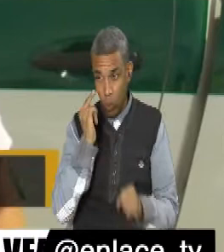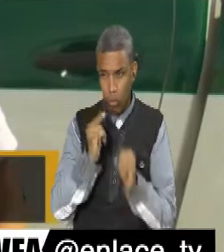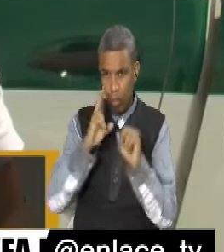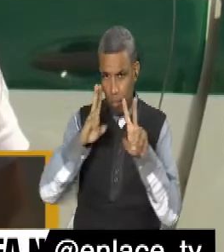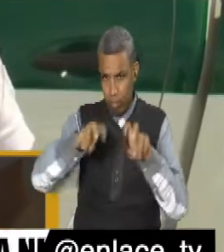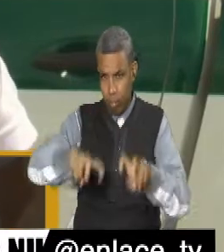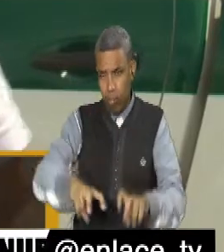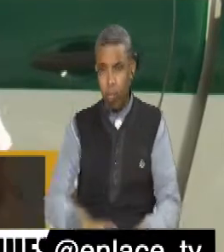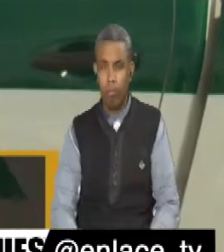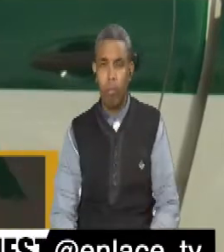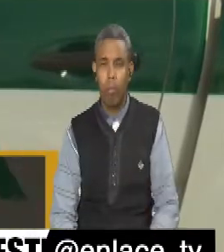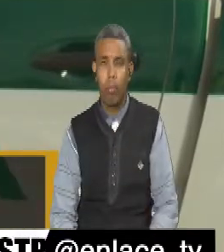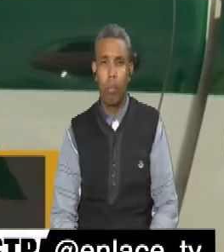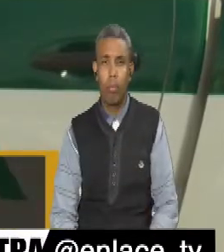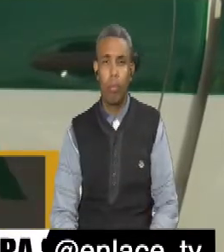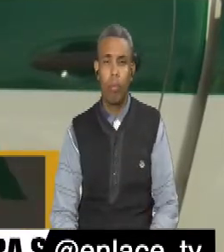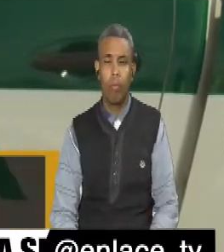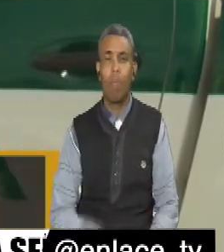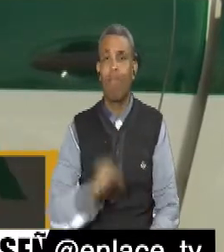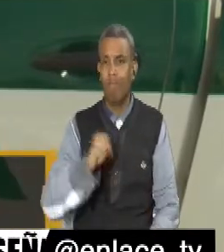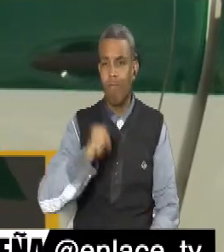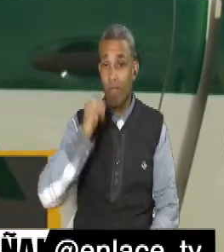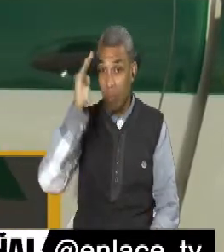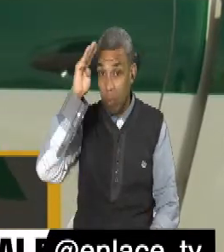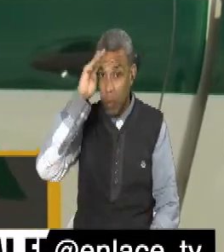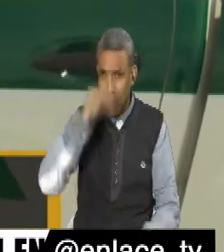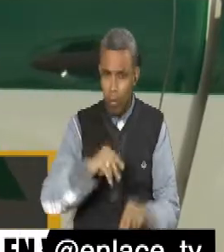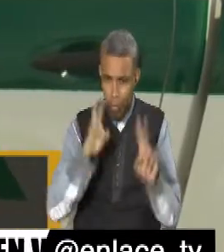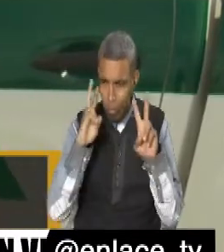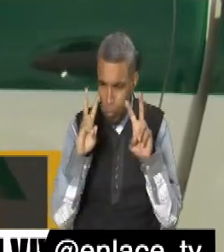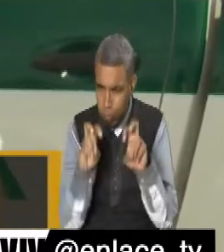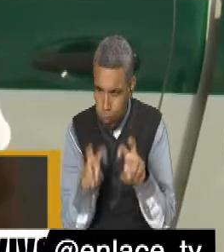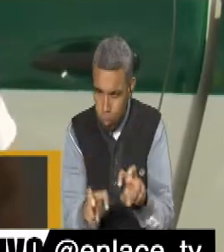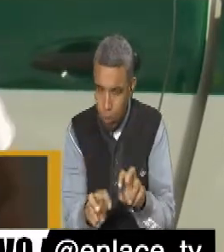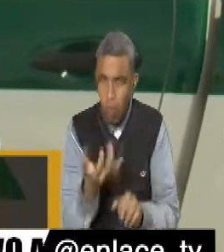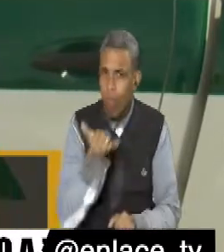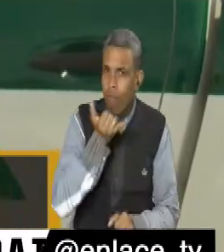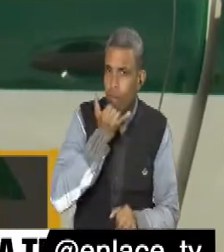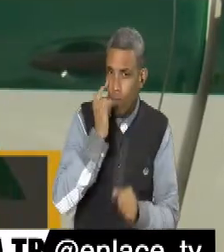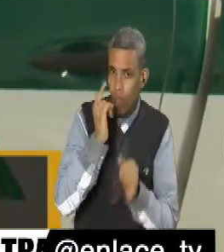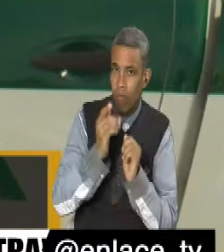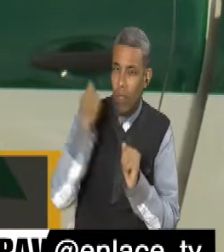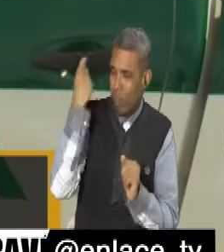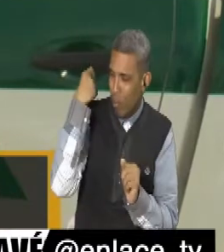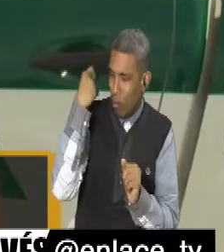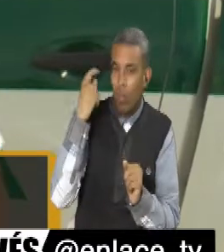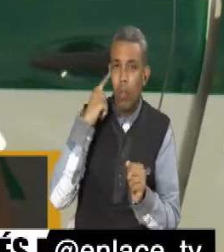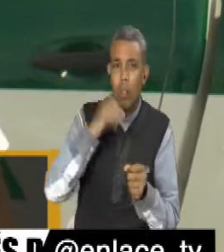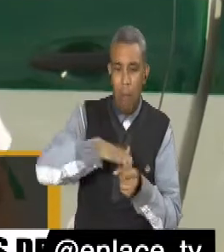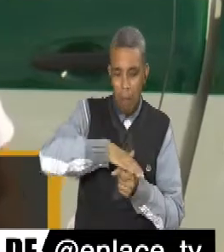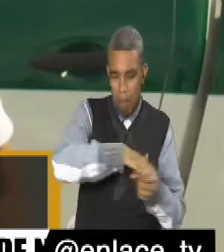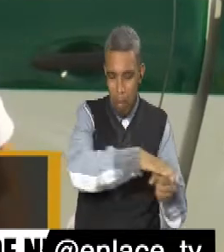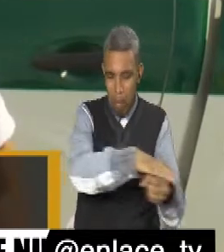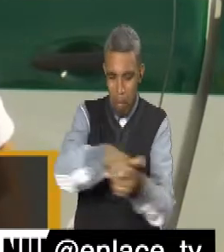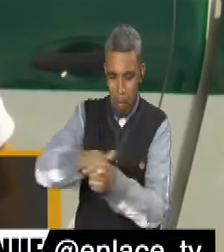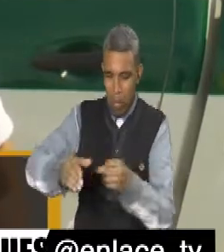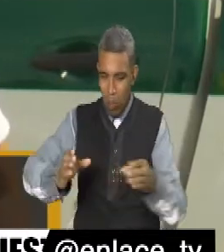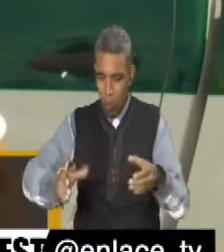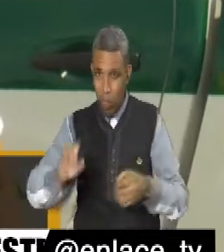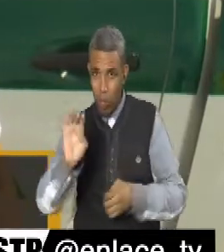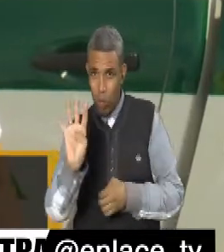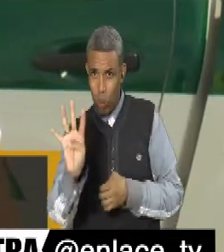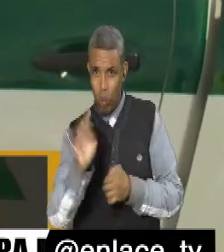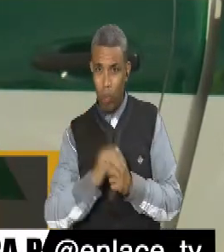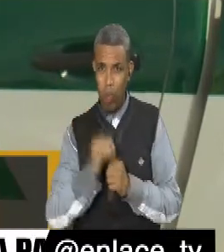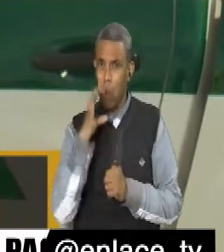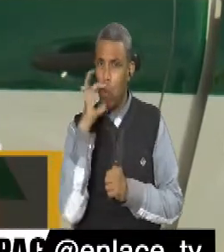Buenas tardes, así es, pues las autoridades investigan un caso de intolerancia que se registró en las últimas horas en la comuna 4 del puerto petrolero. Un hombre que